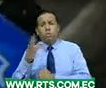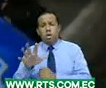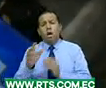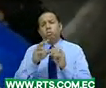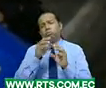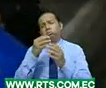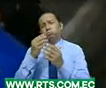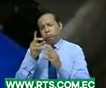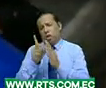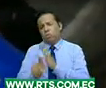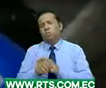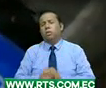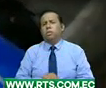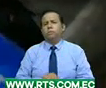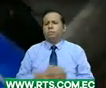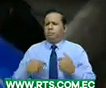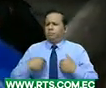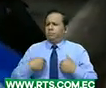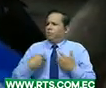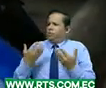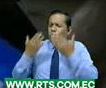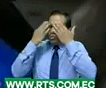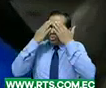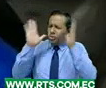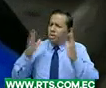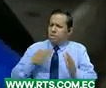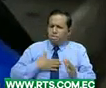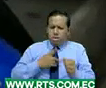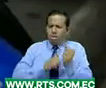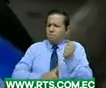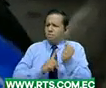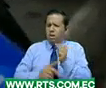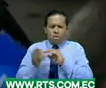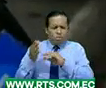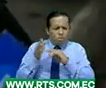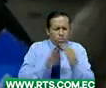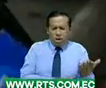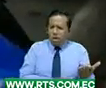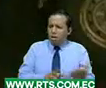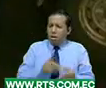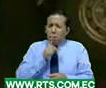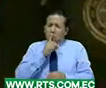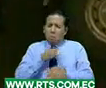que realmente pasó porque la muerte de mi hermano no puede quedar tampoco impune informó